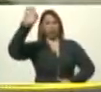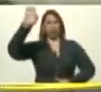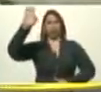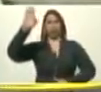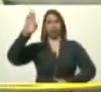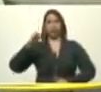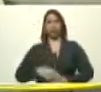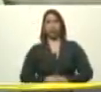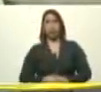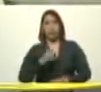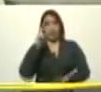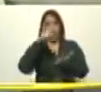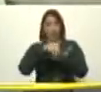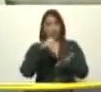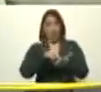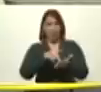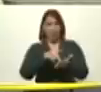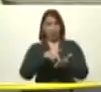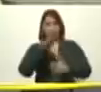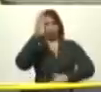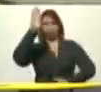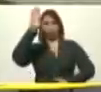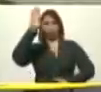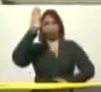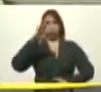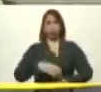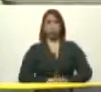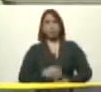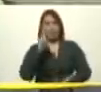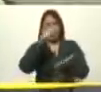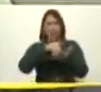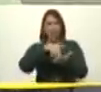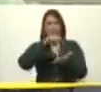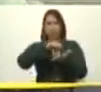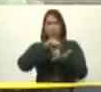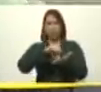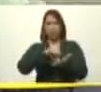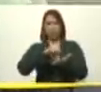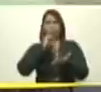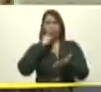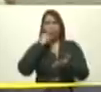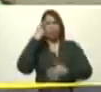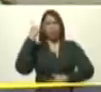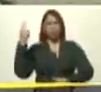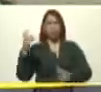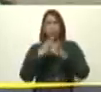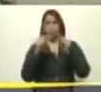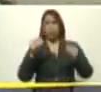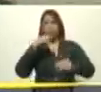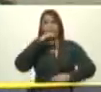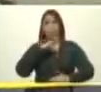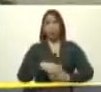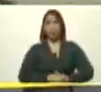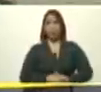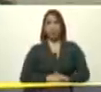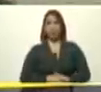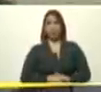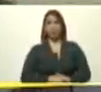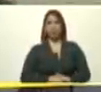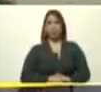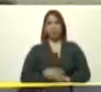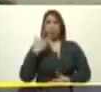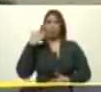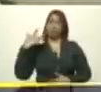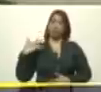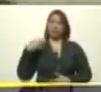a rusia y en la unión soviética sueño de toda la historia de las élites